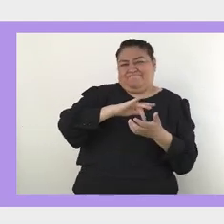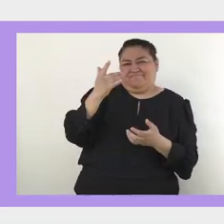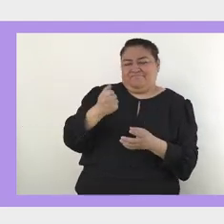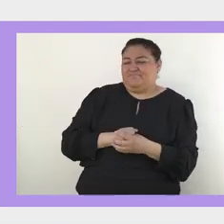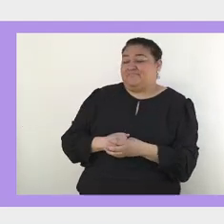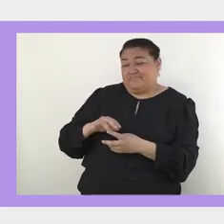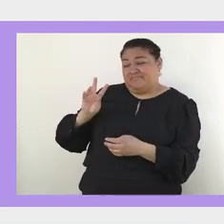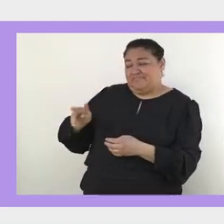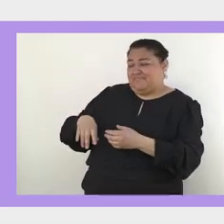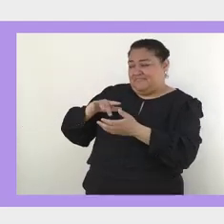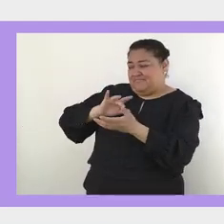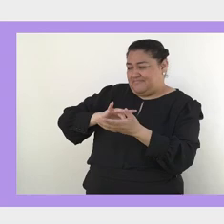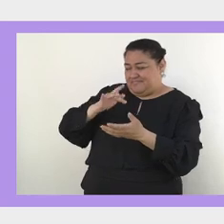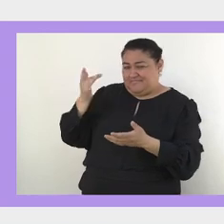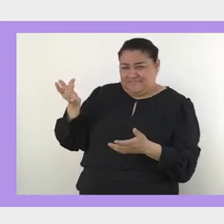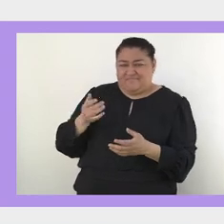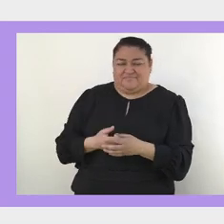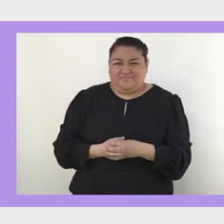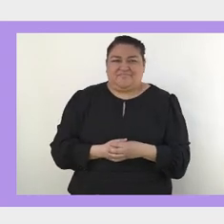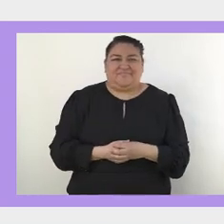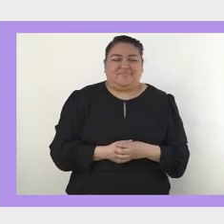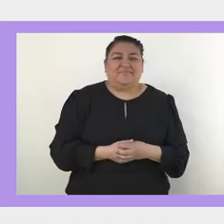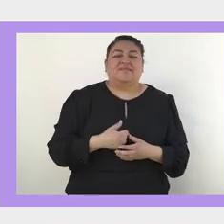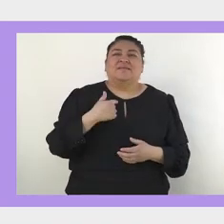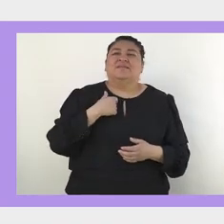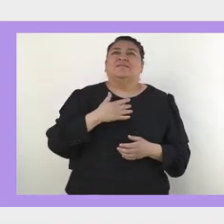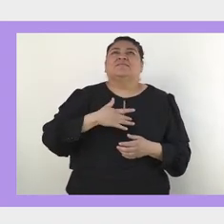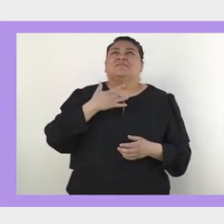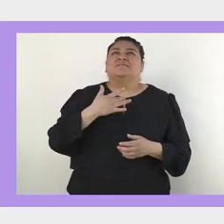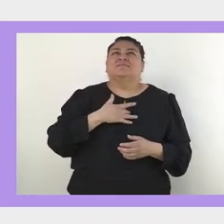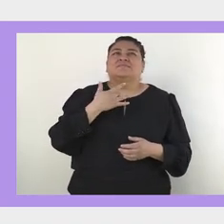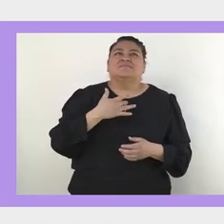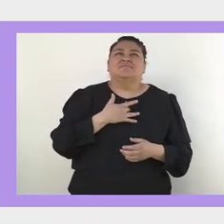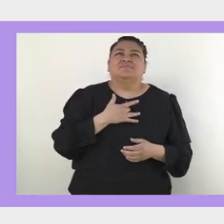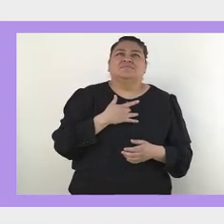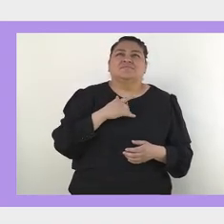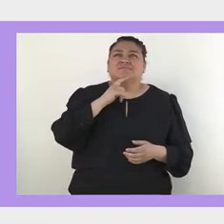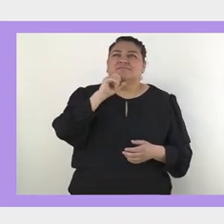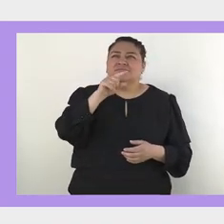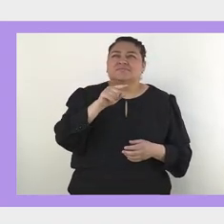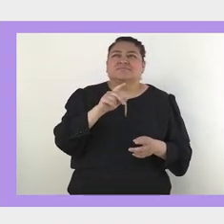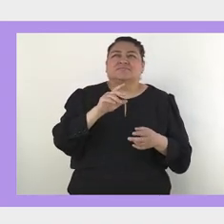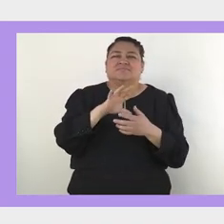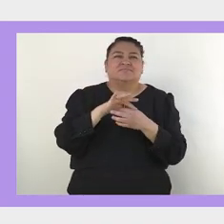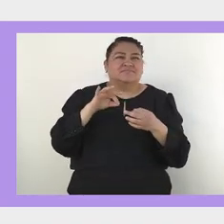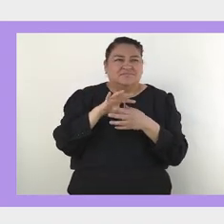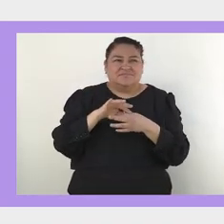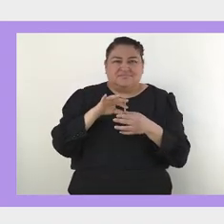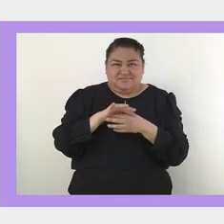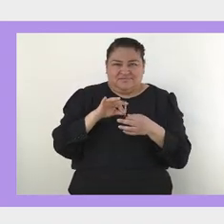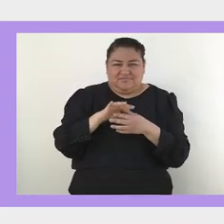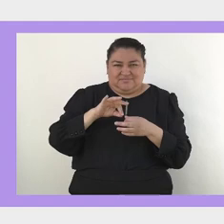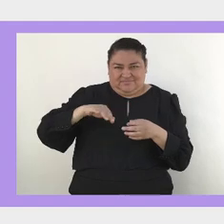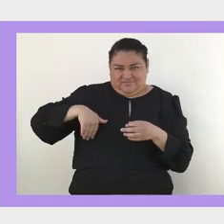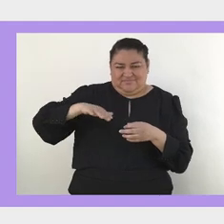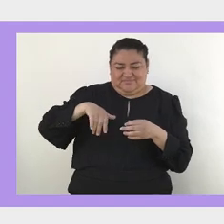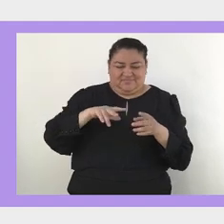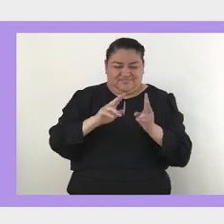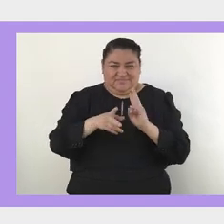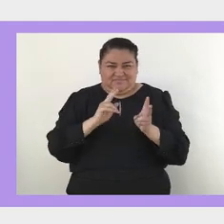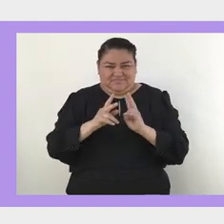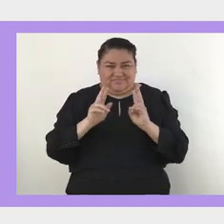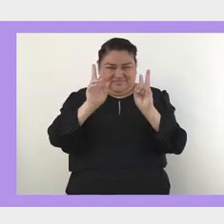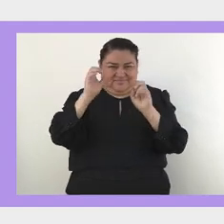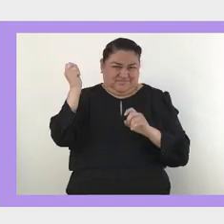sin que creo que va un poco de la mano de lo que estábamos platicando en un inicio en la